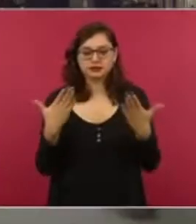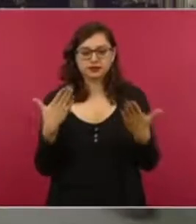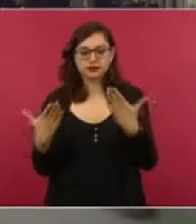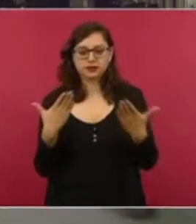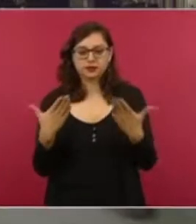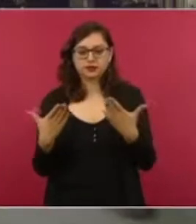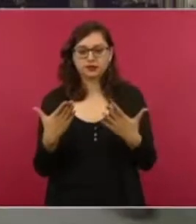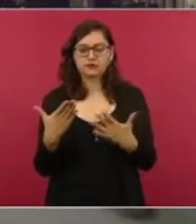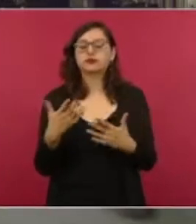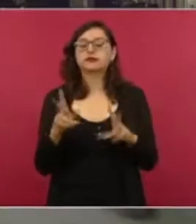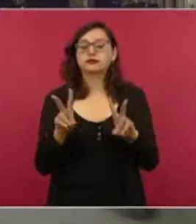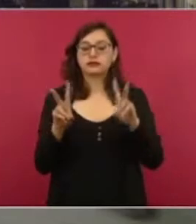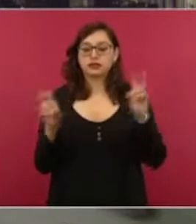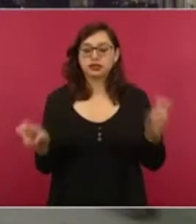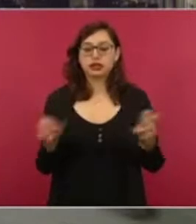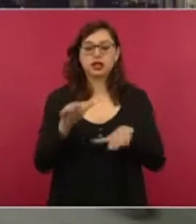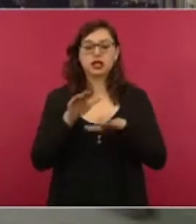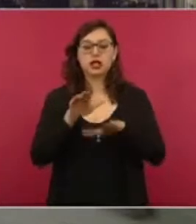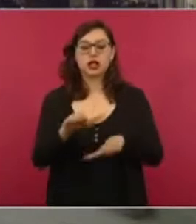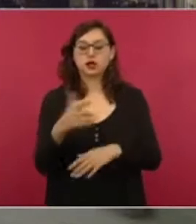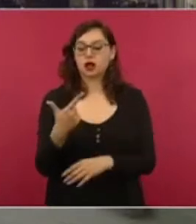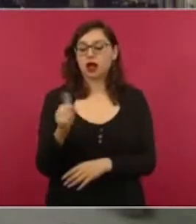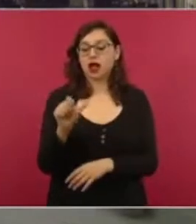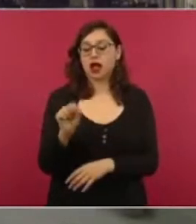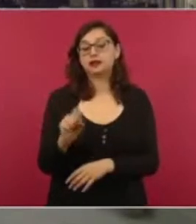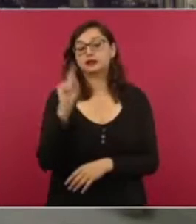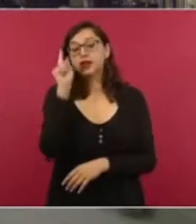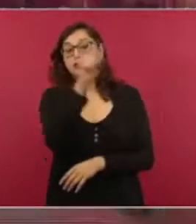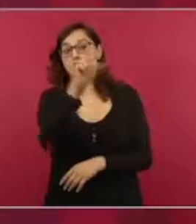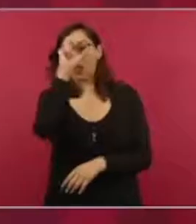del gas en Europa